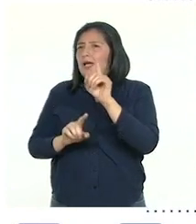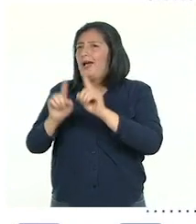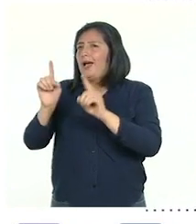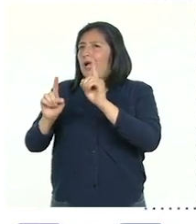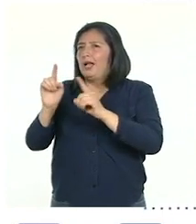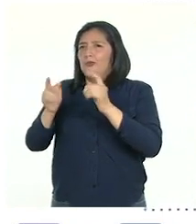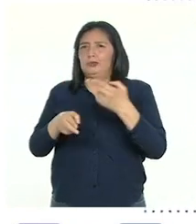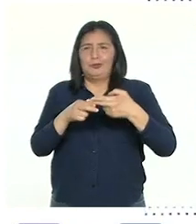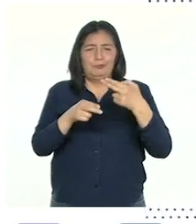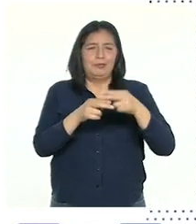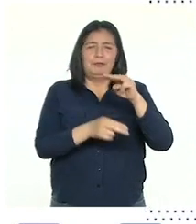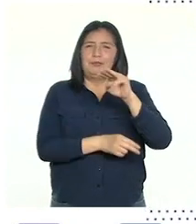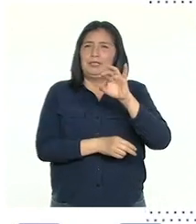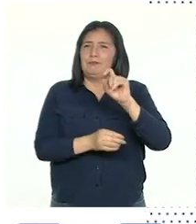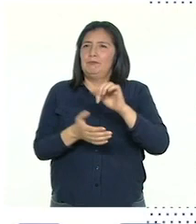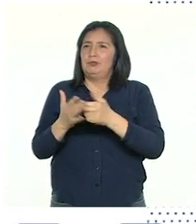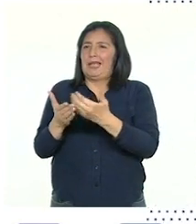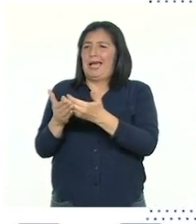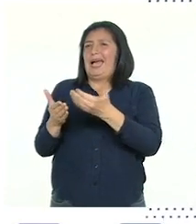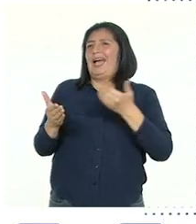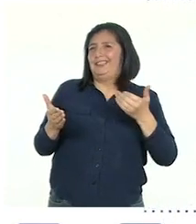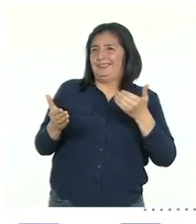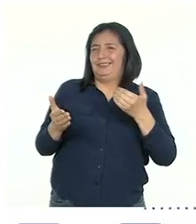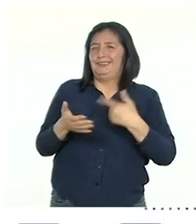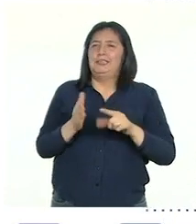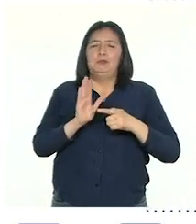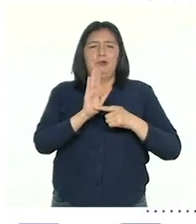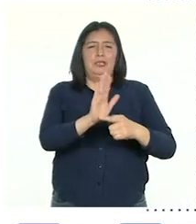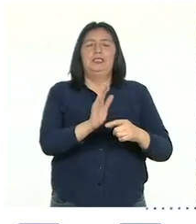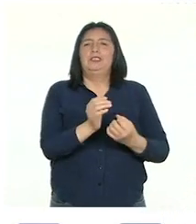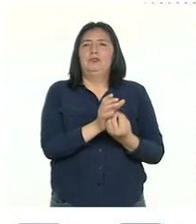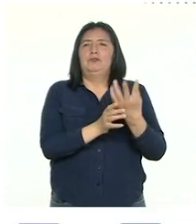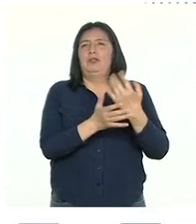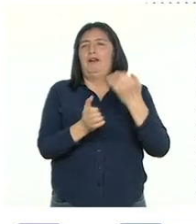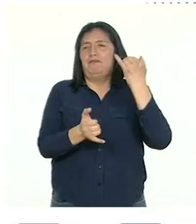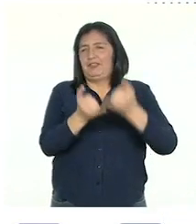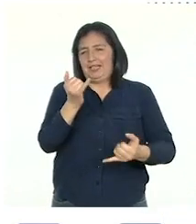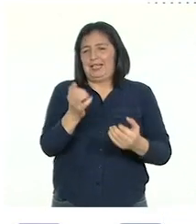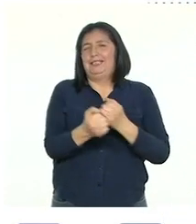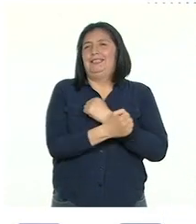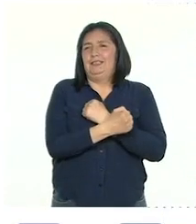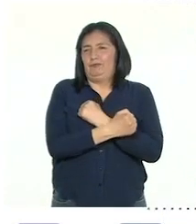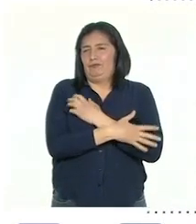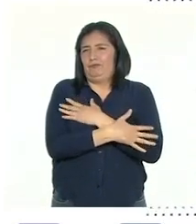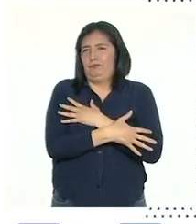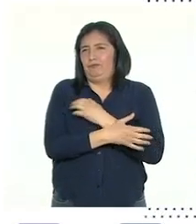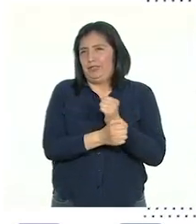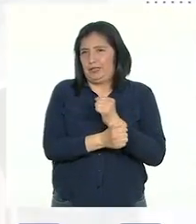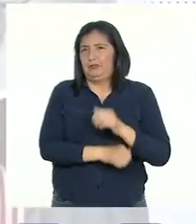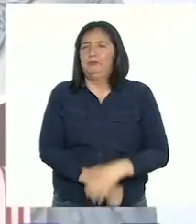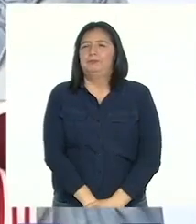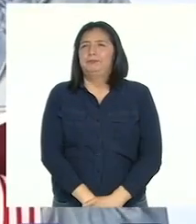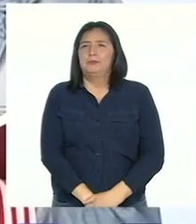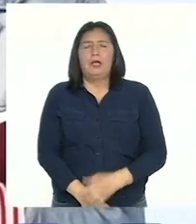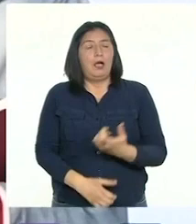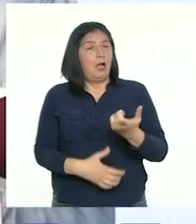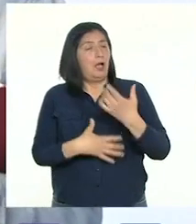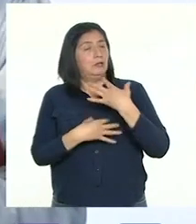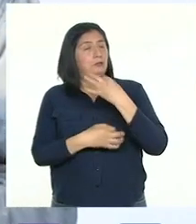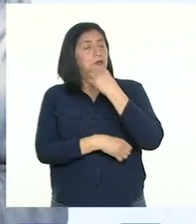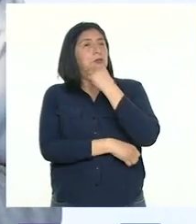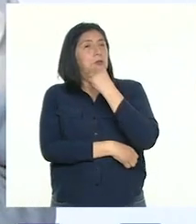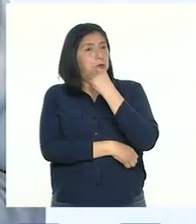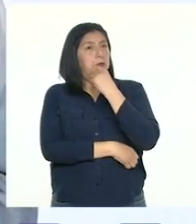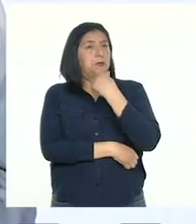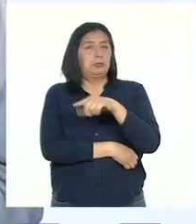las mimosas, se anticipan y exhiben sus flores a finales del invierno. Qué interesante lo de